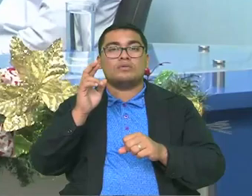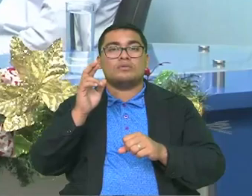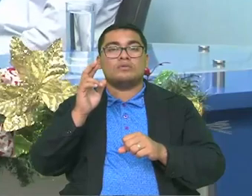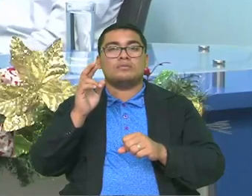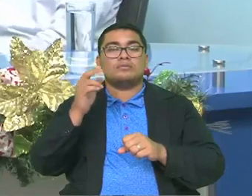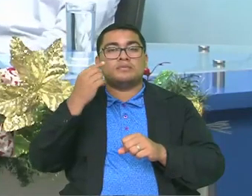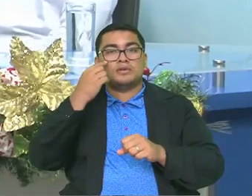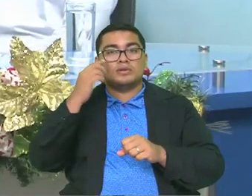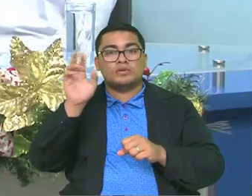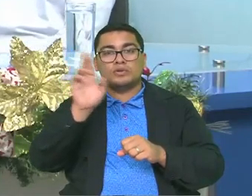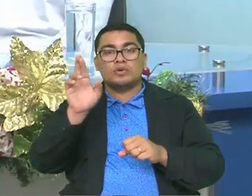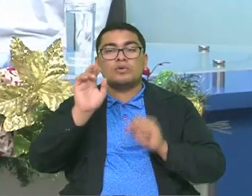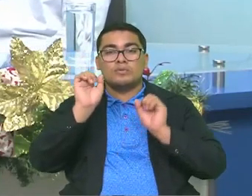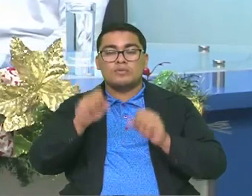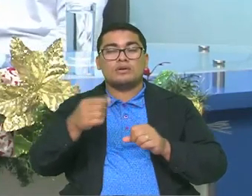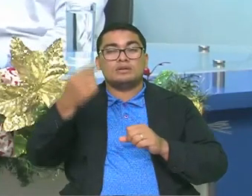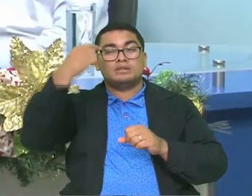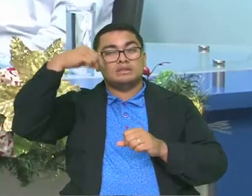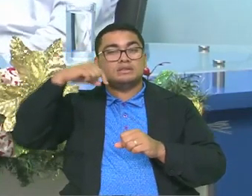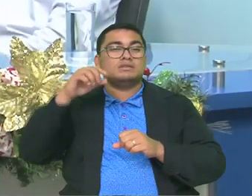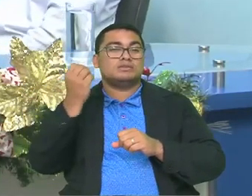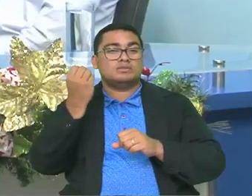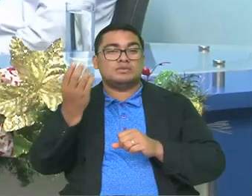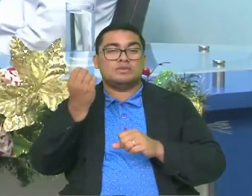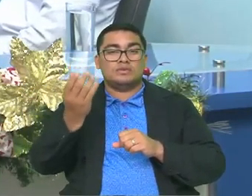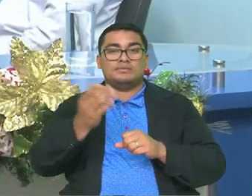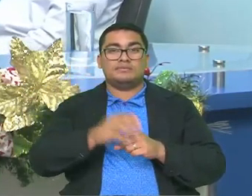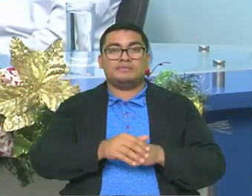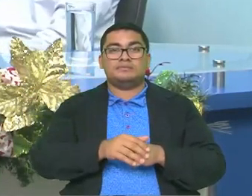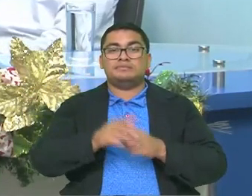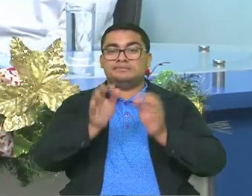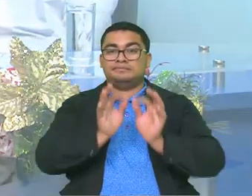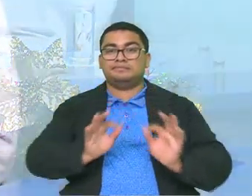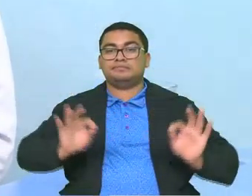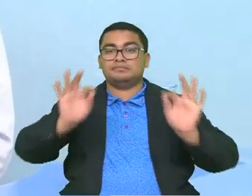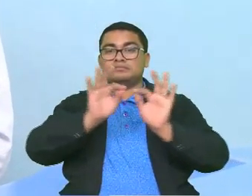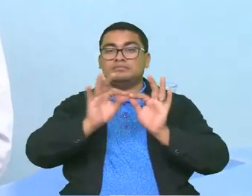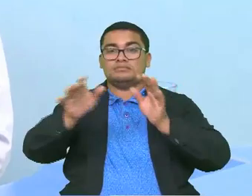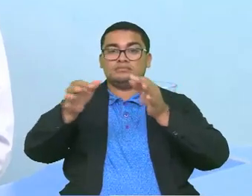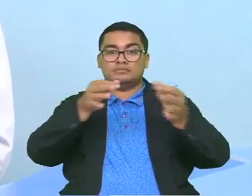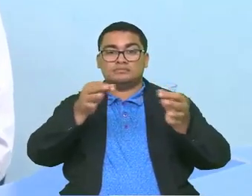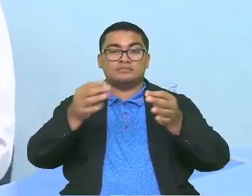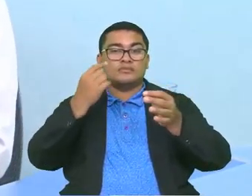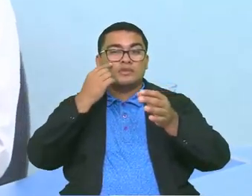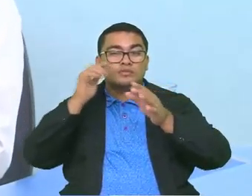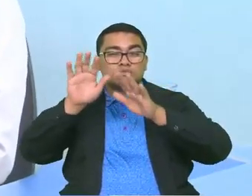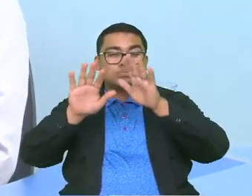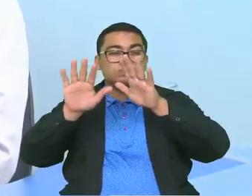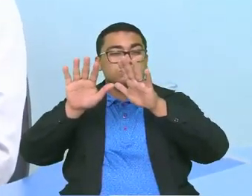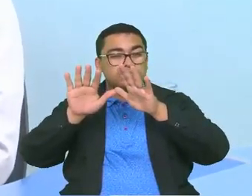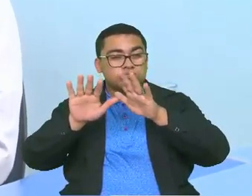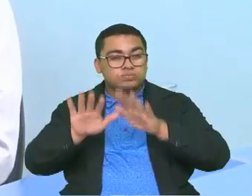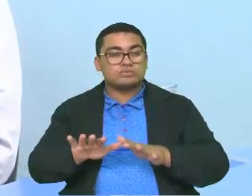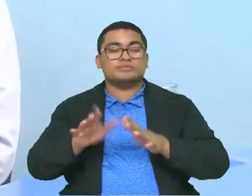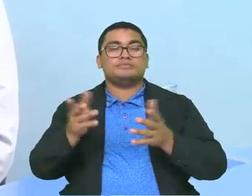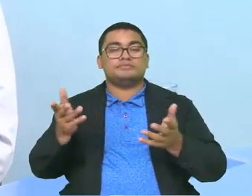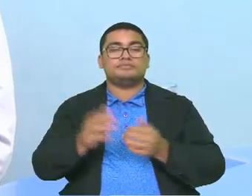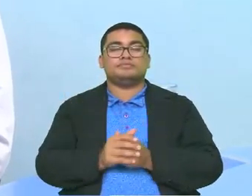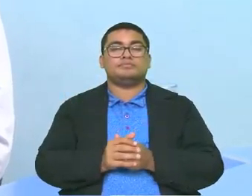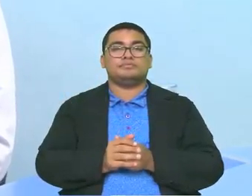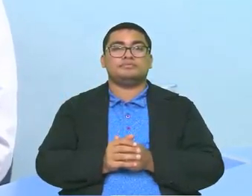ya, porque hay alteración de la visión de los colores en los niños. También asociado a esto puede presentar, el ojito se puede